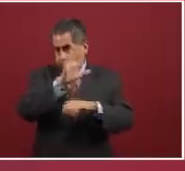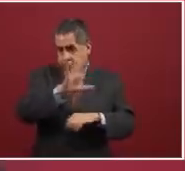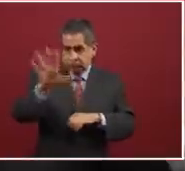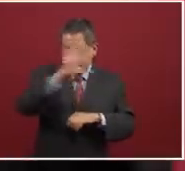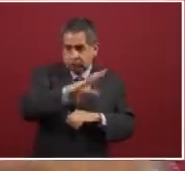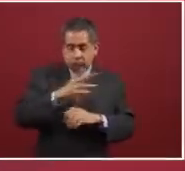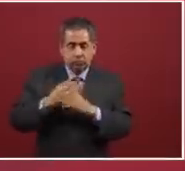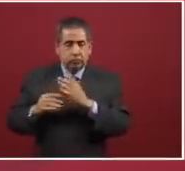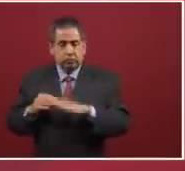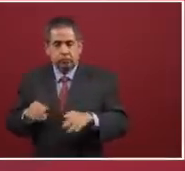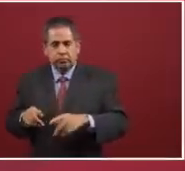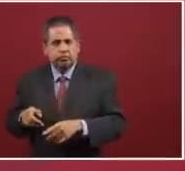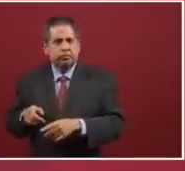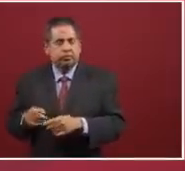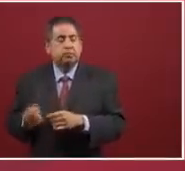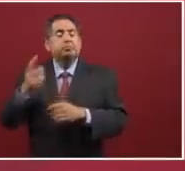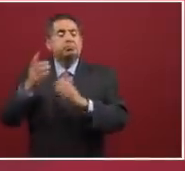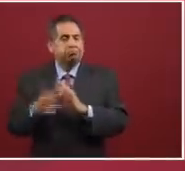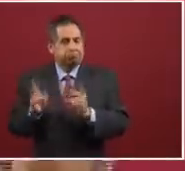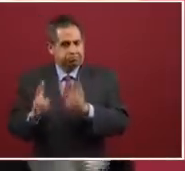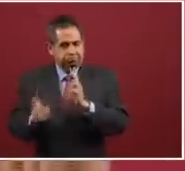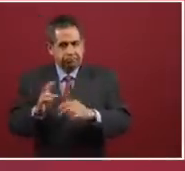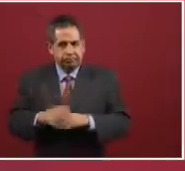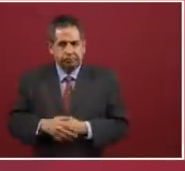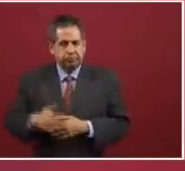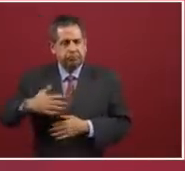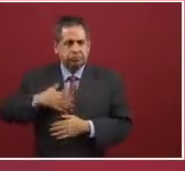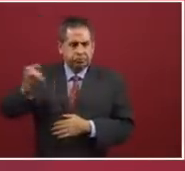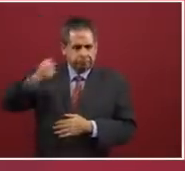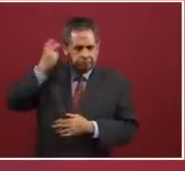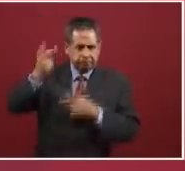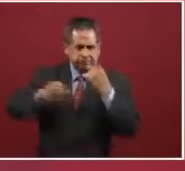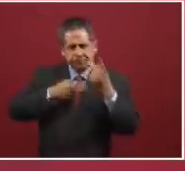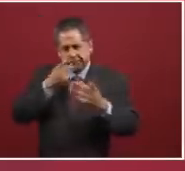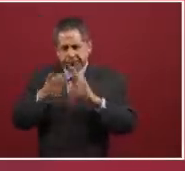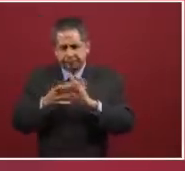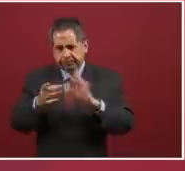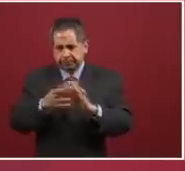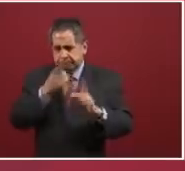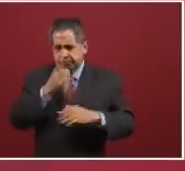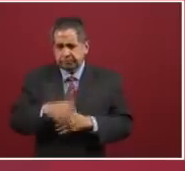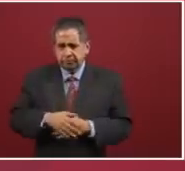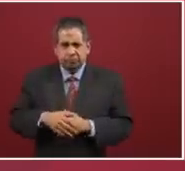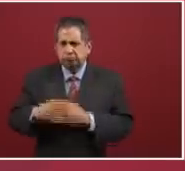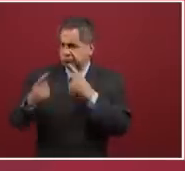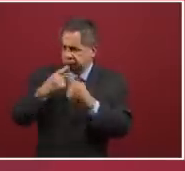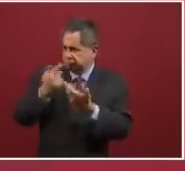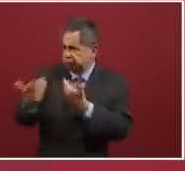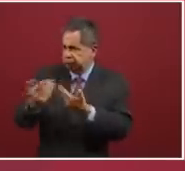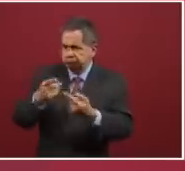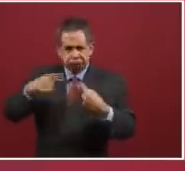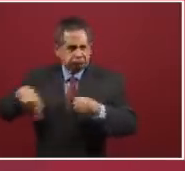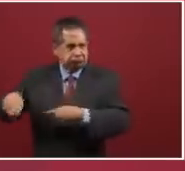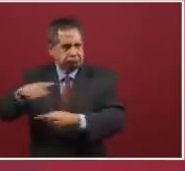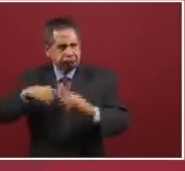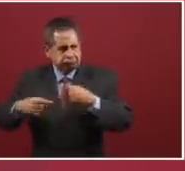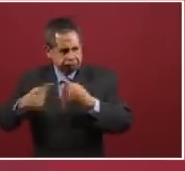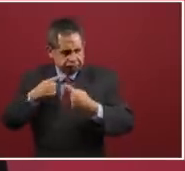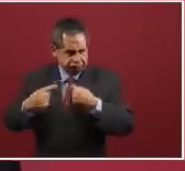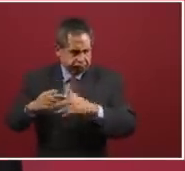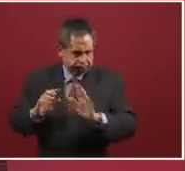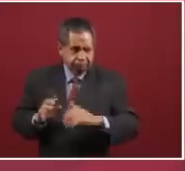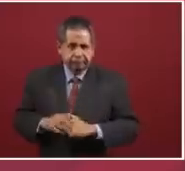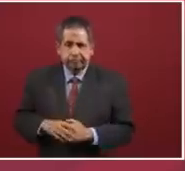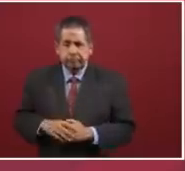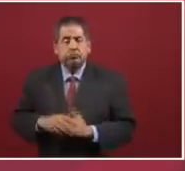Y sale el tema en mi intervención, porque son diálogos circulares.